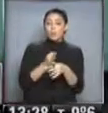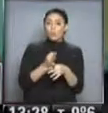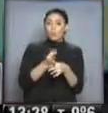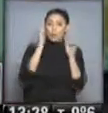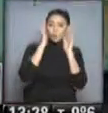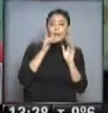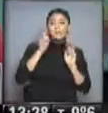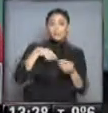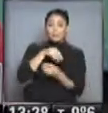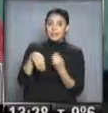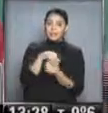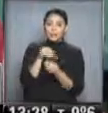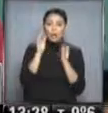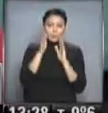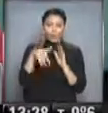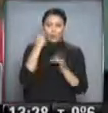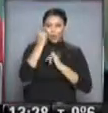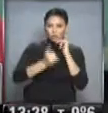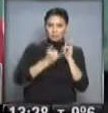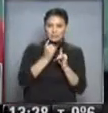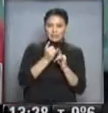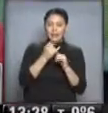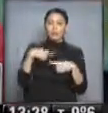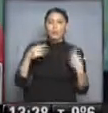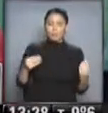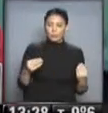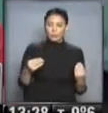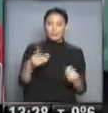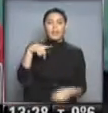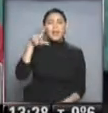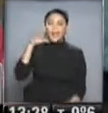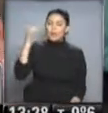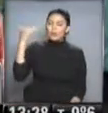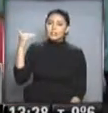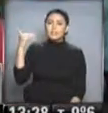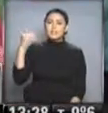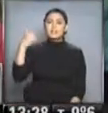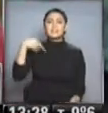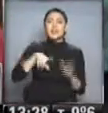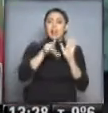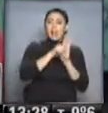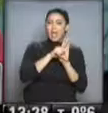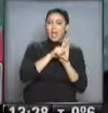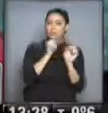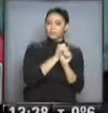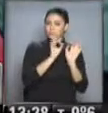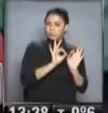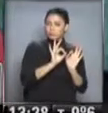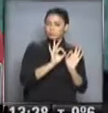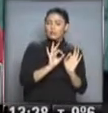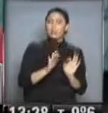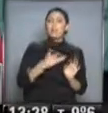puede ocupar la familia. Ahora vamos a contar con qué recursos. ¿Te acordás que cuando salió la ley un poco se planteó